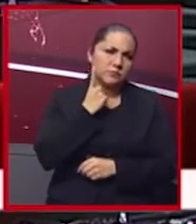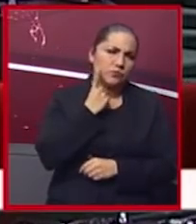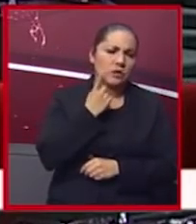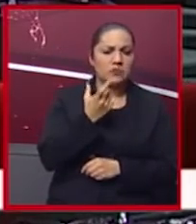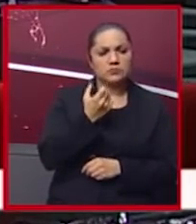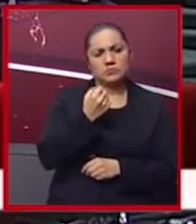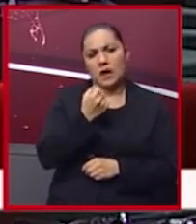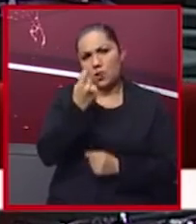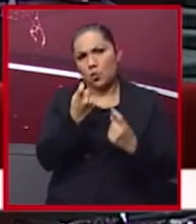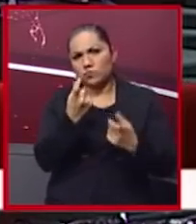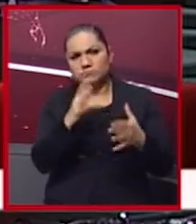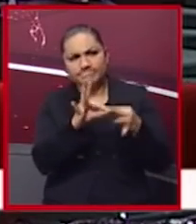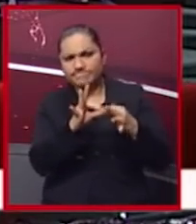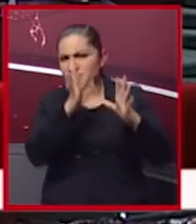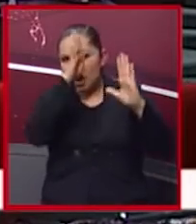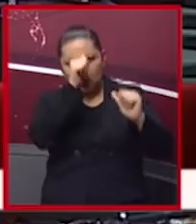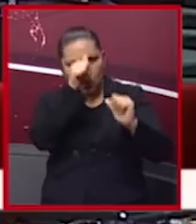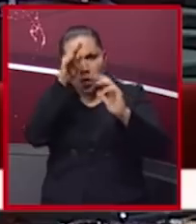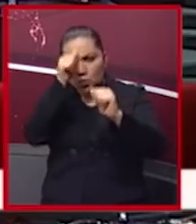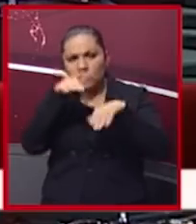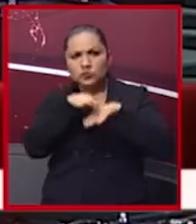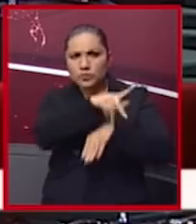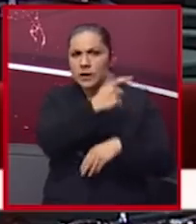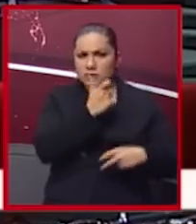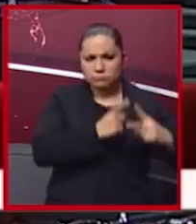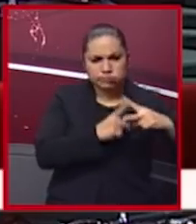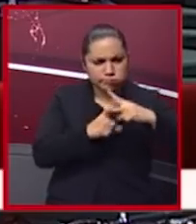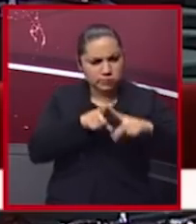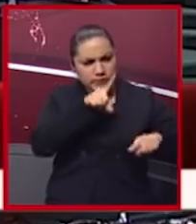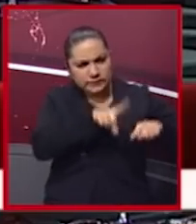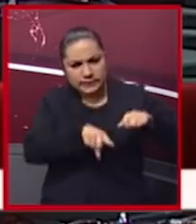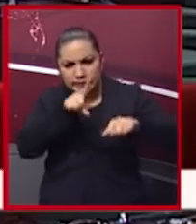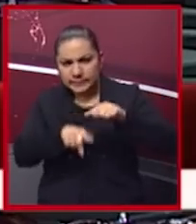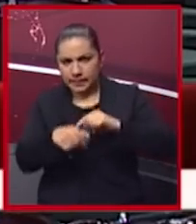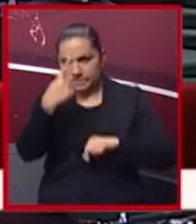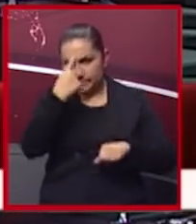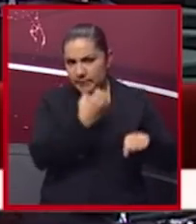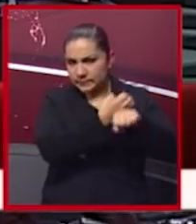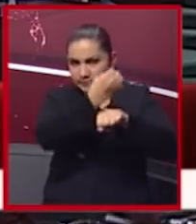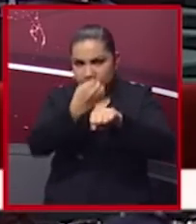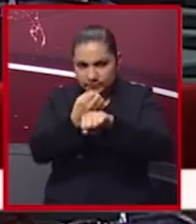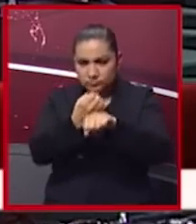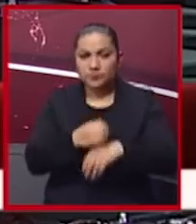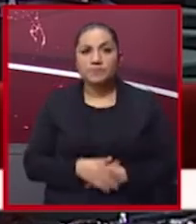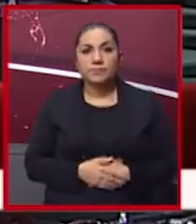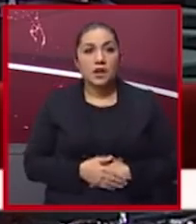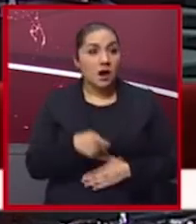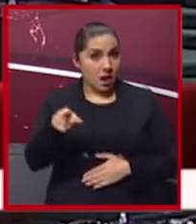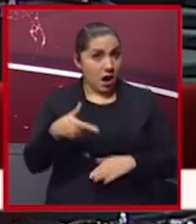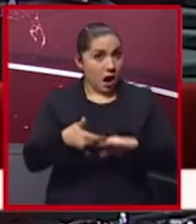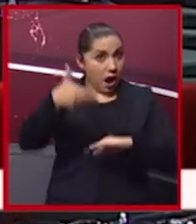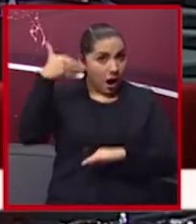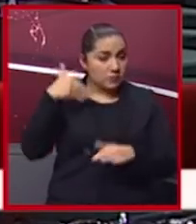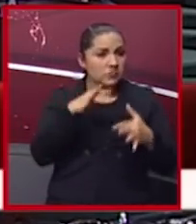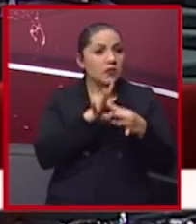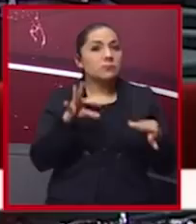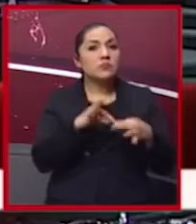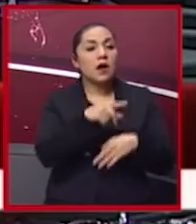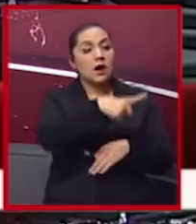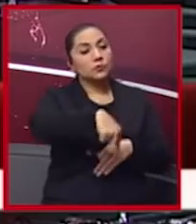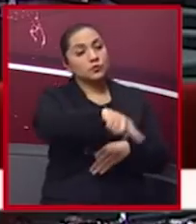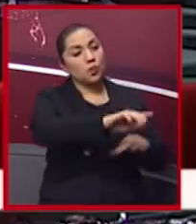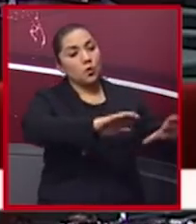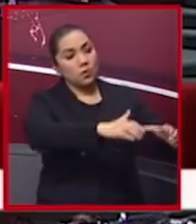¿Qué operaciones en esta visceralidad que se ha venido a dar entre pueblo bueno y pueblo malo, entre